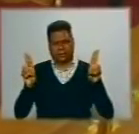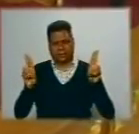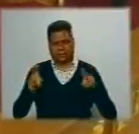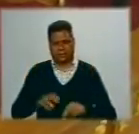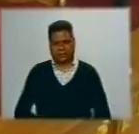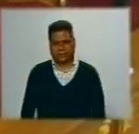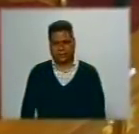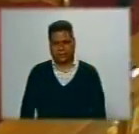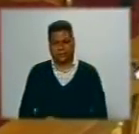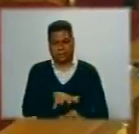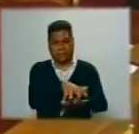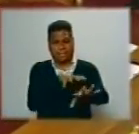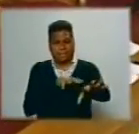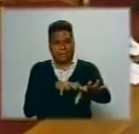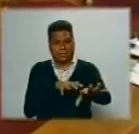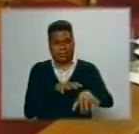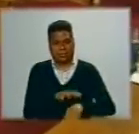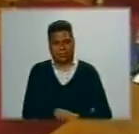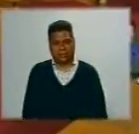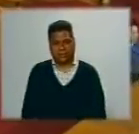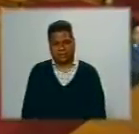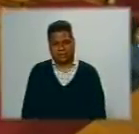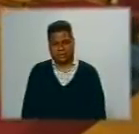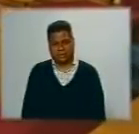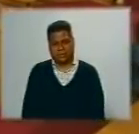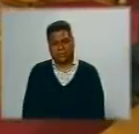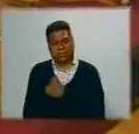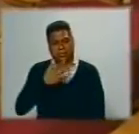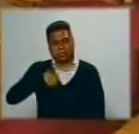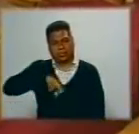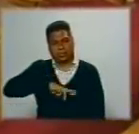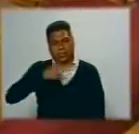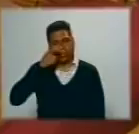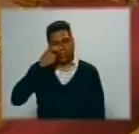que la inmensa mayoría de nuestro pueblo